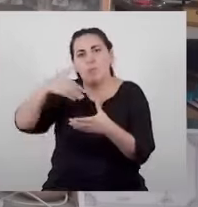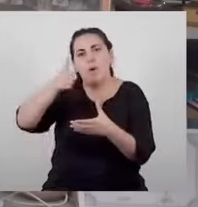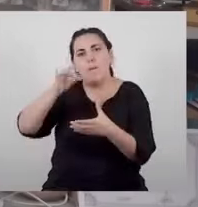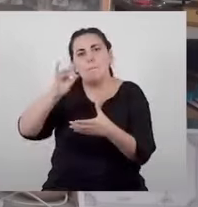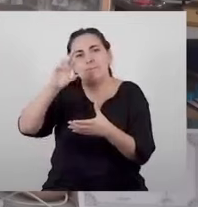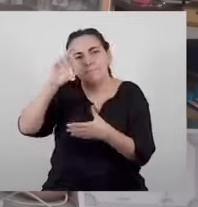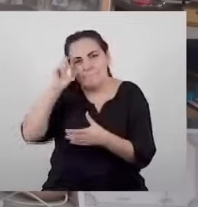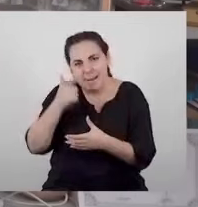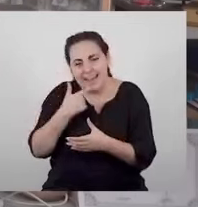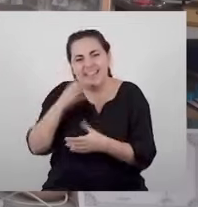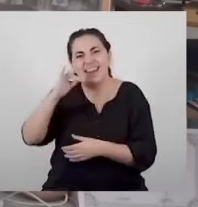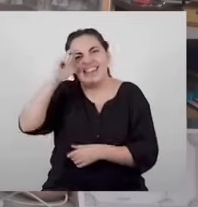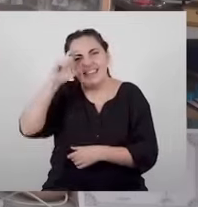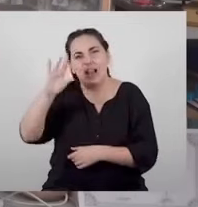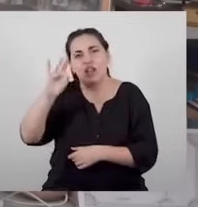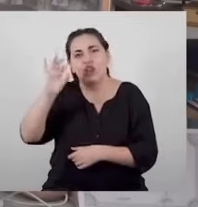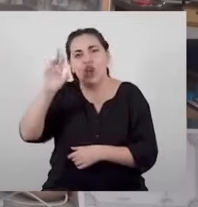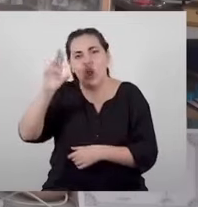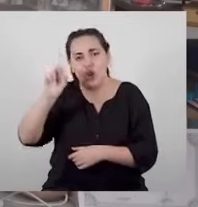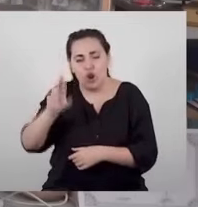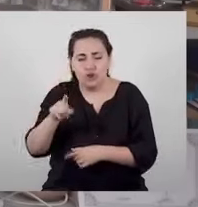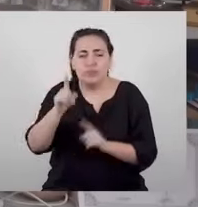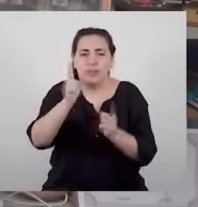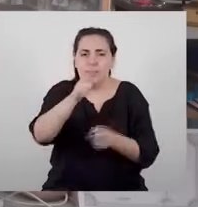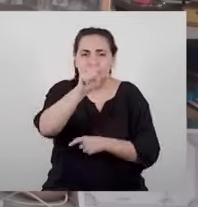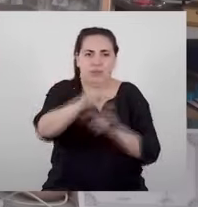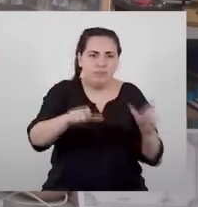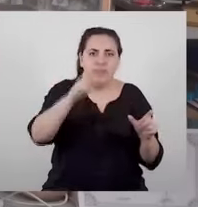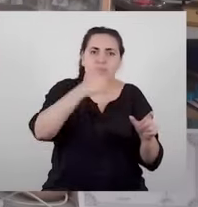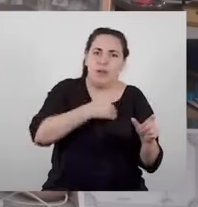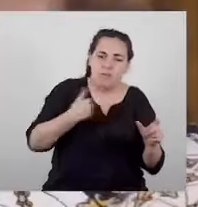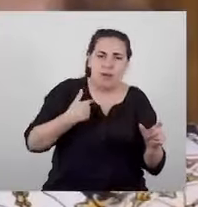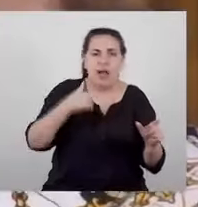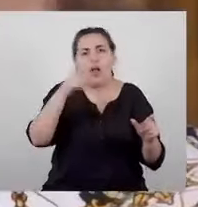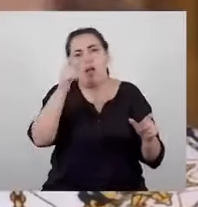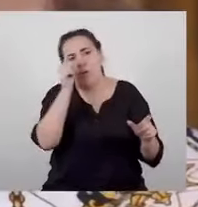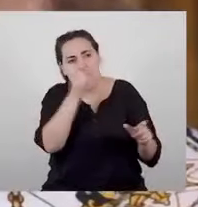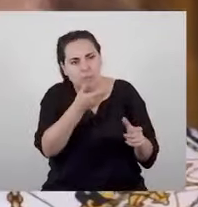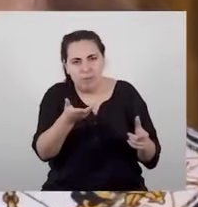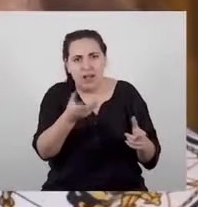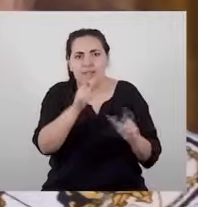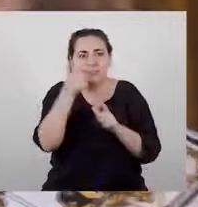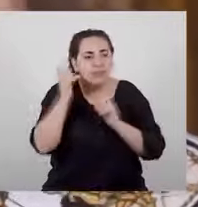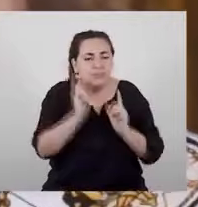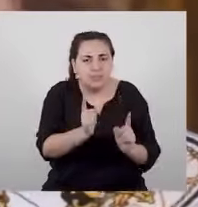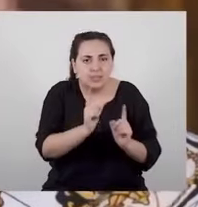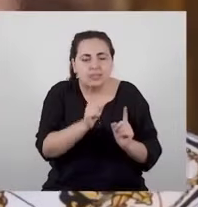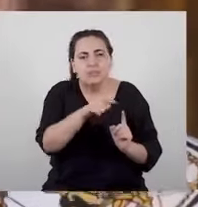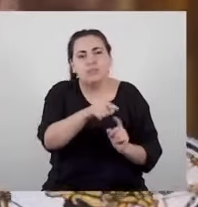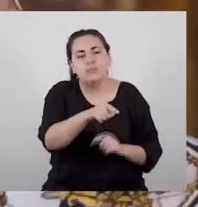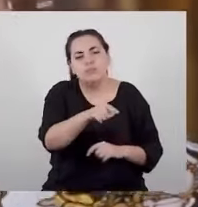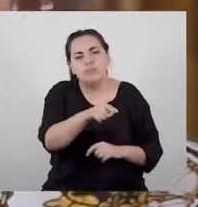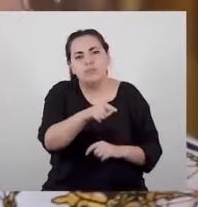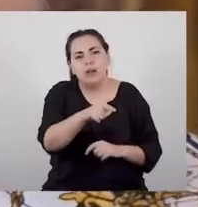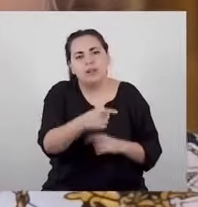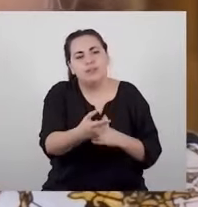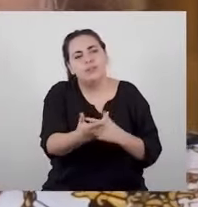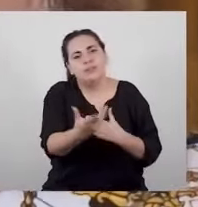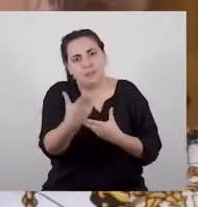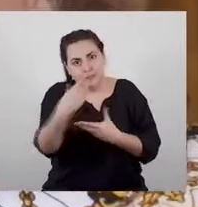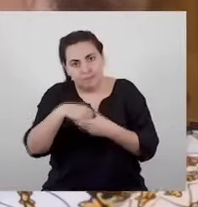cualquier madre que haya pasado por esto madre o padre porque hay muchos padres también que van a encontrar en nosotros